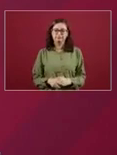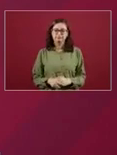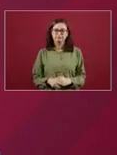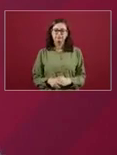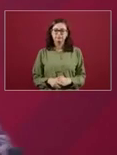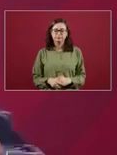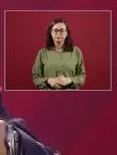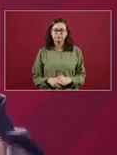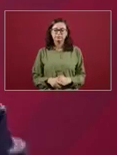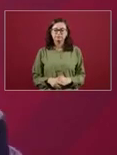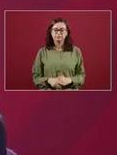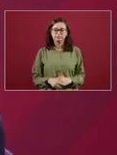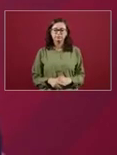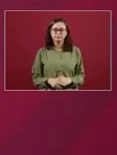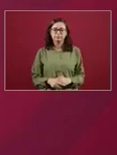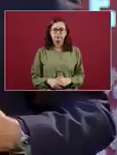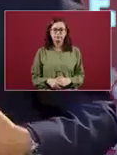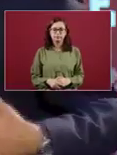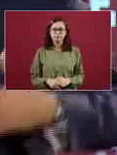y